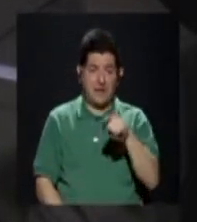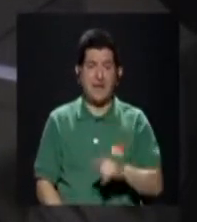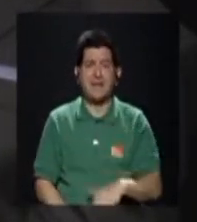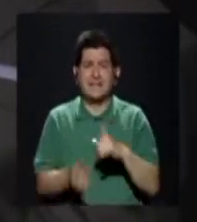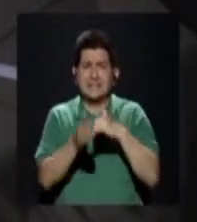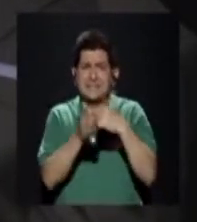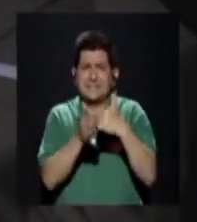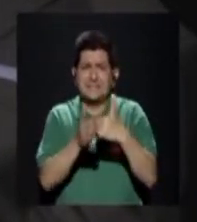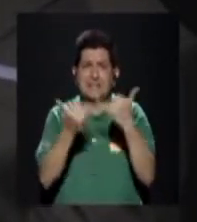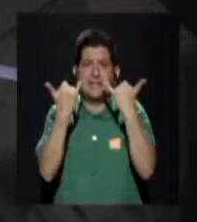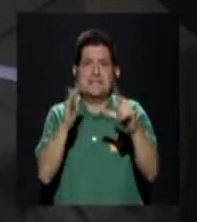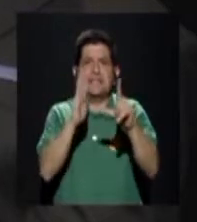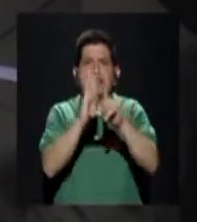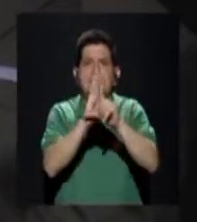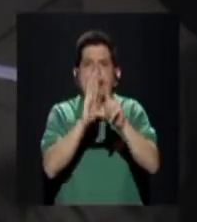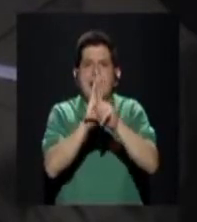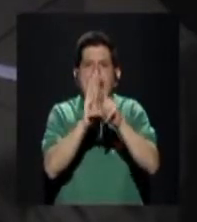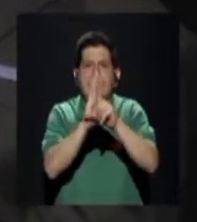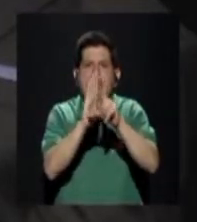tramitar ya una ley